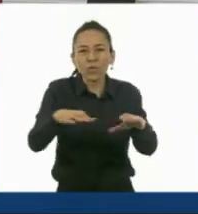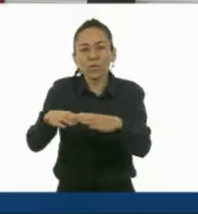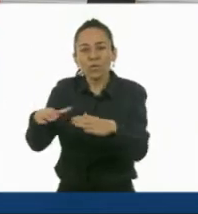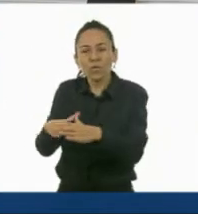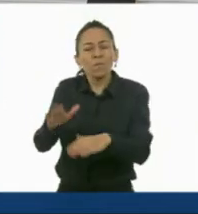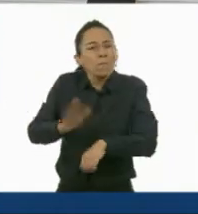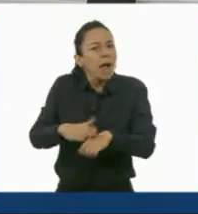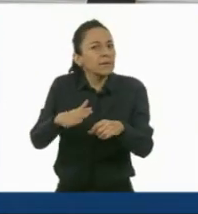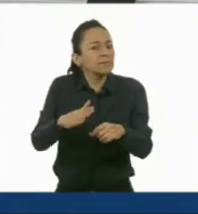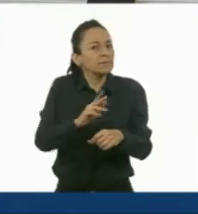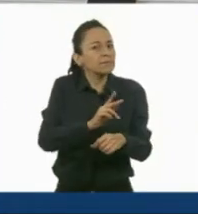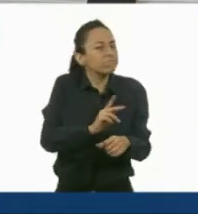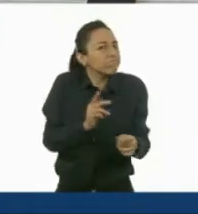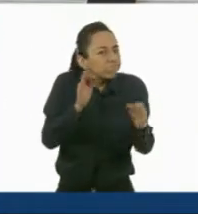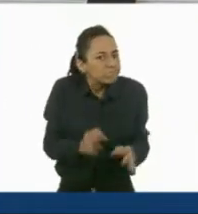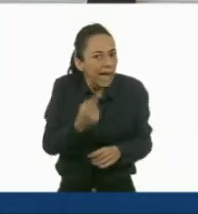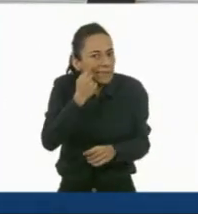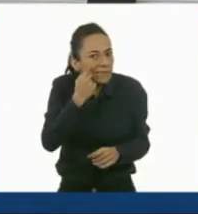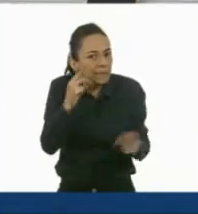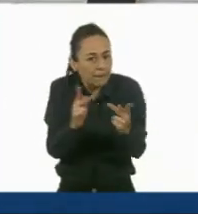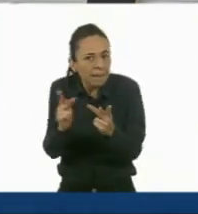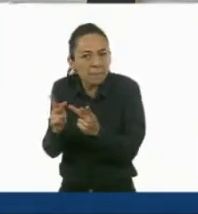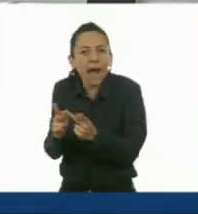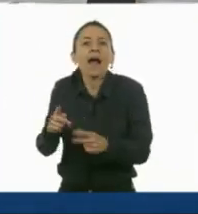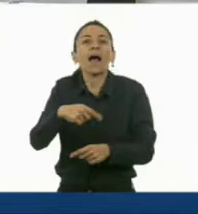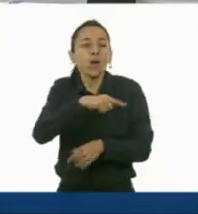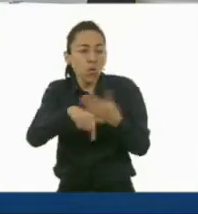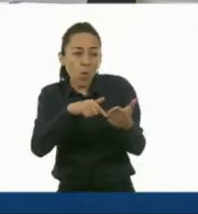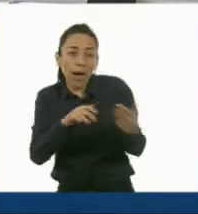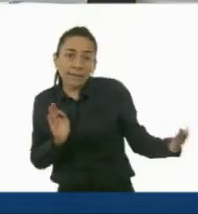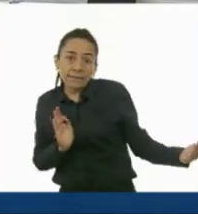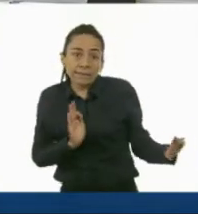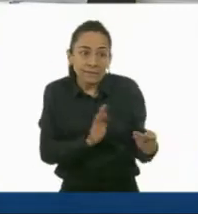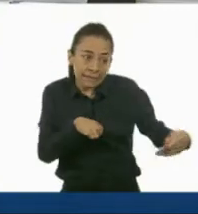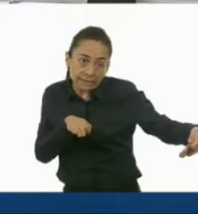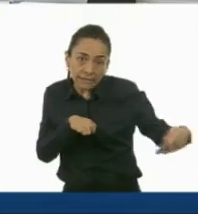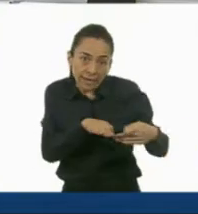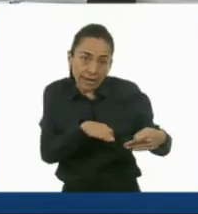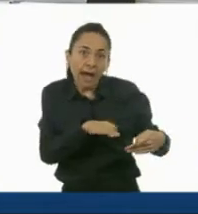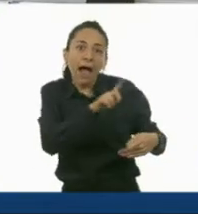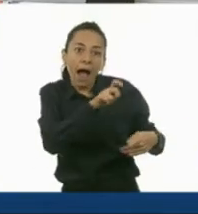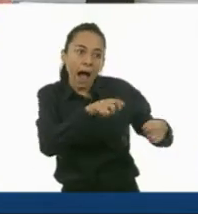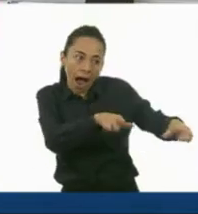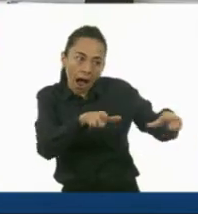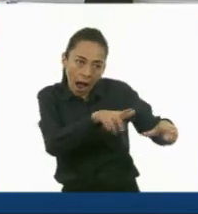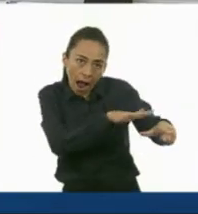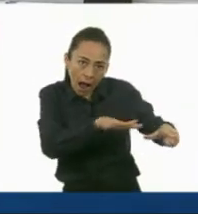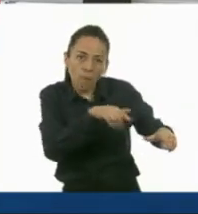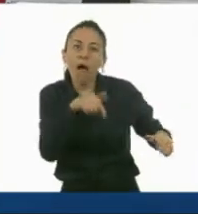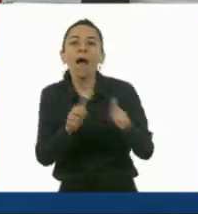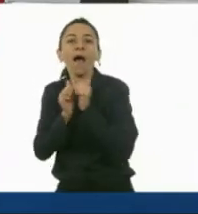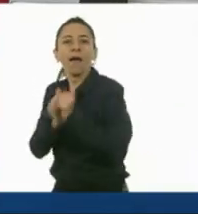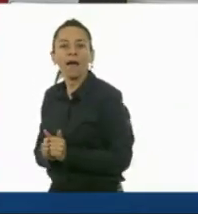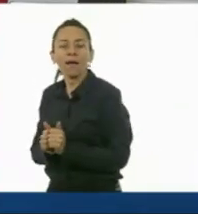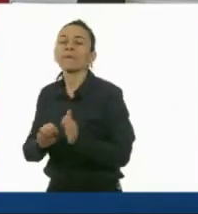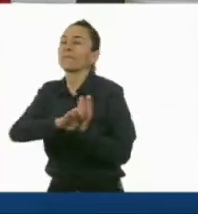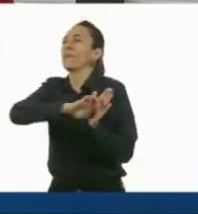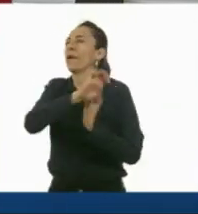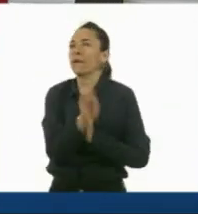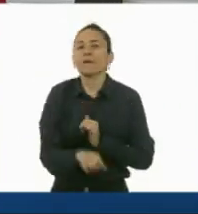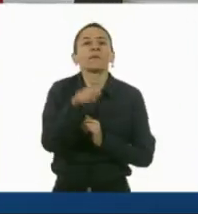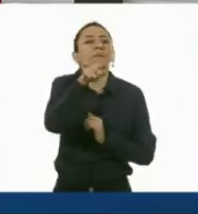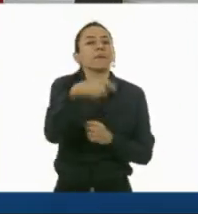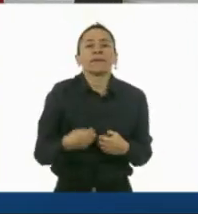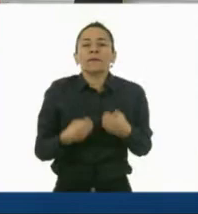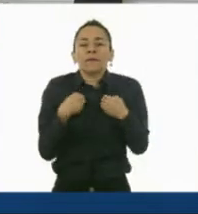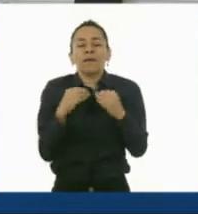Piensen por qué. Supongamos que ustedes viven en una región que tienen cerca un cuerpo de agua, que puede ser un río, un